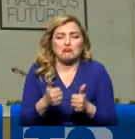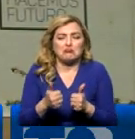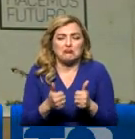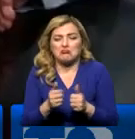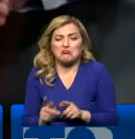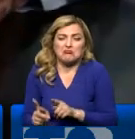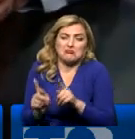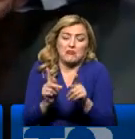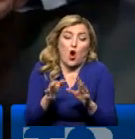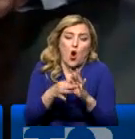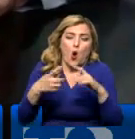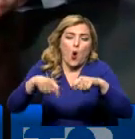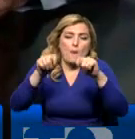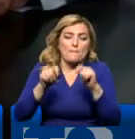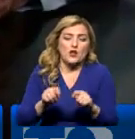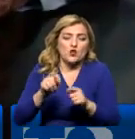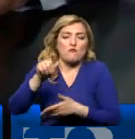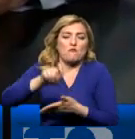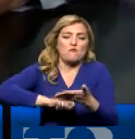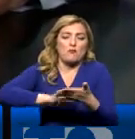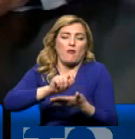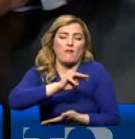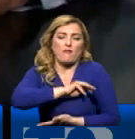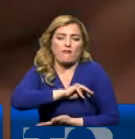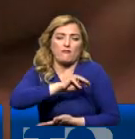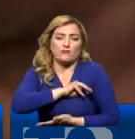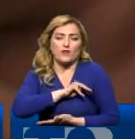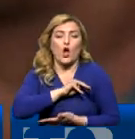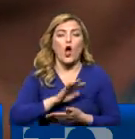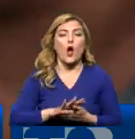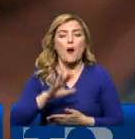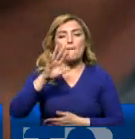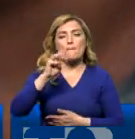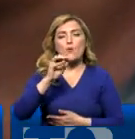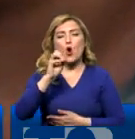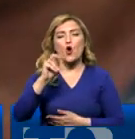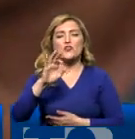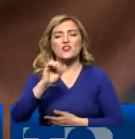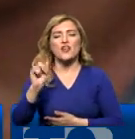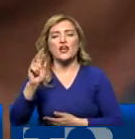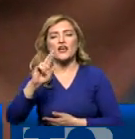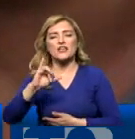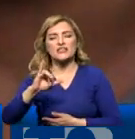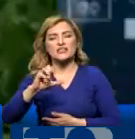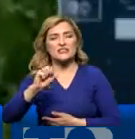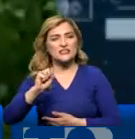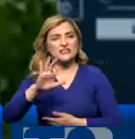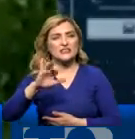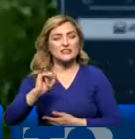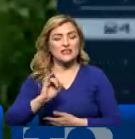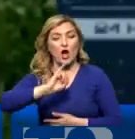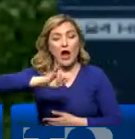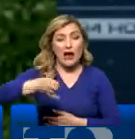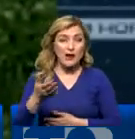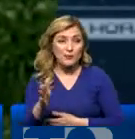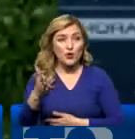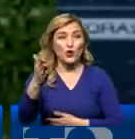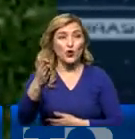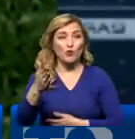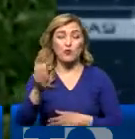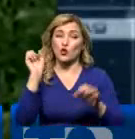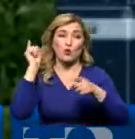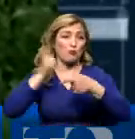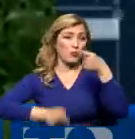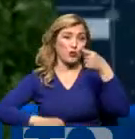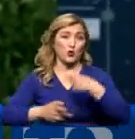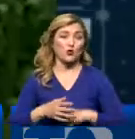la firma del convenio entre las municipalidades de Montecristi y Jaramijo con la empresa en liquidación, pero no fue posible.